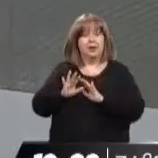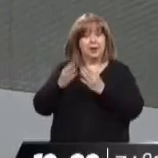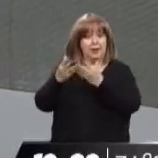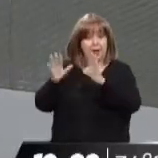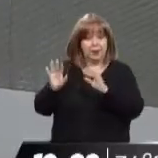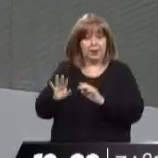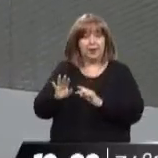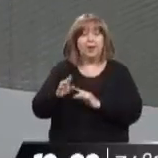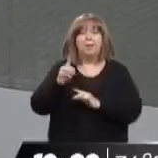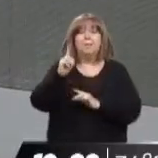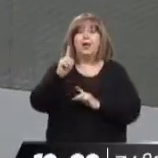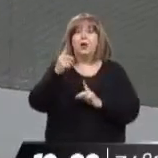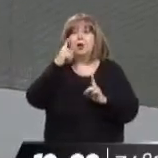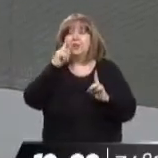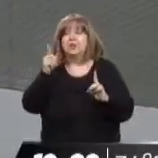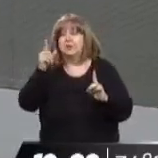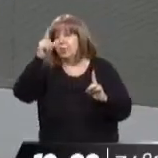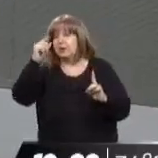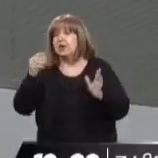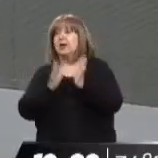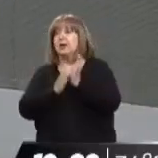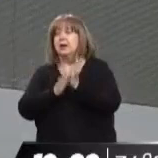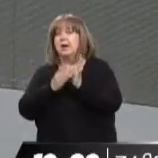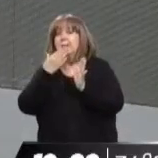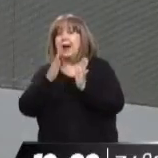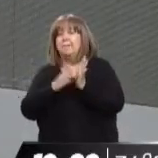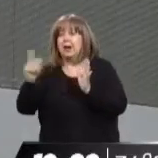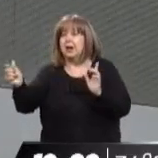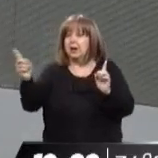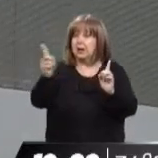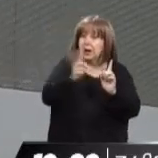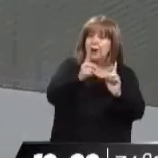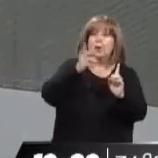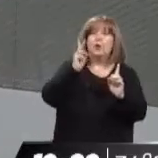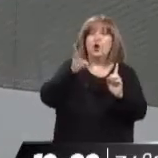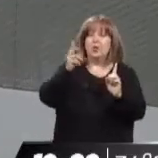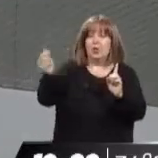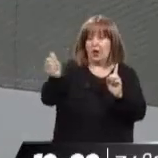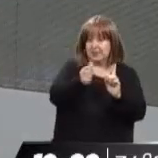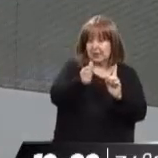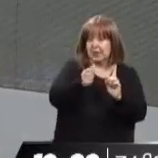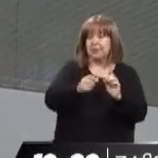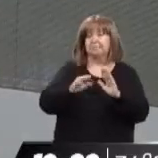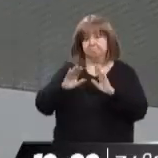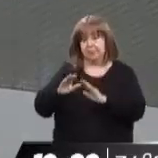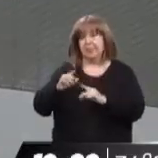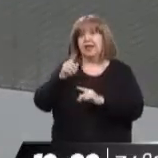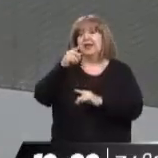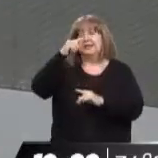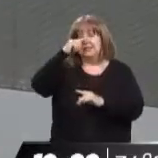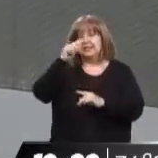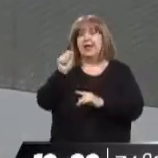libertad, pero con una restricción de acercamiento hacia la mujer, es decir, hacia Jessica Holguín. El 7 de abril